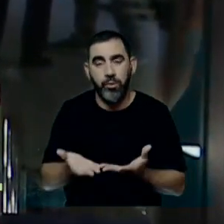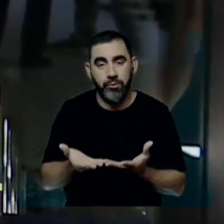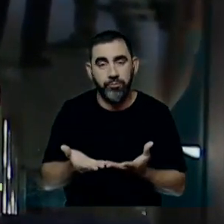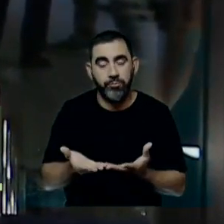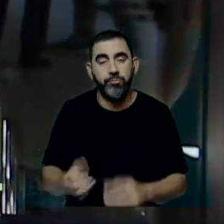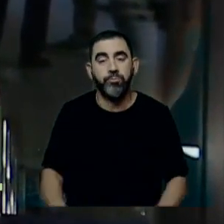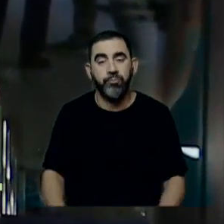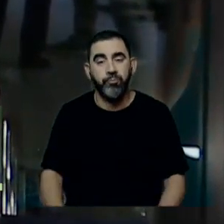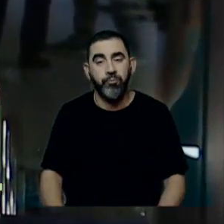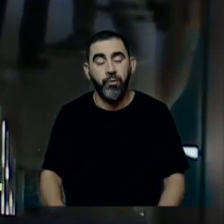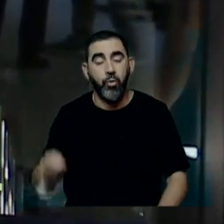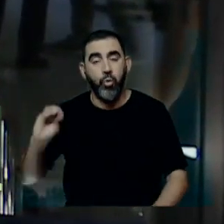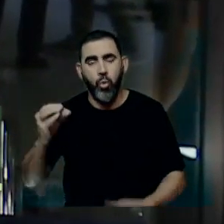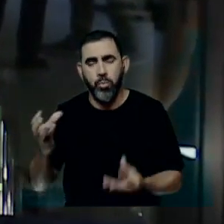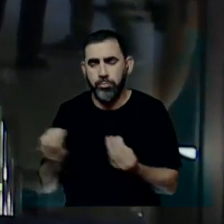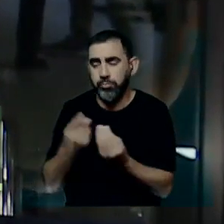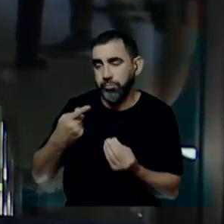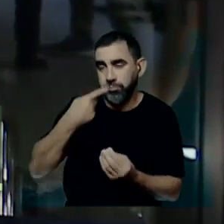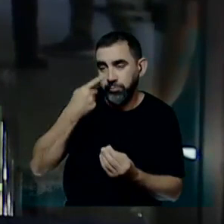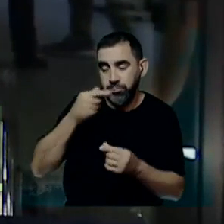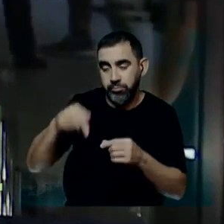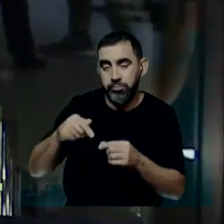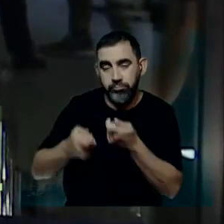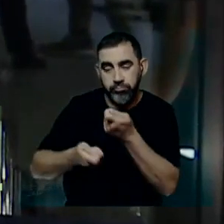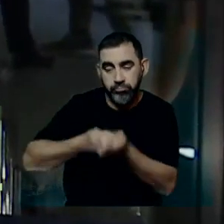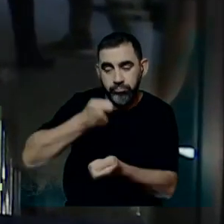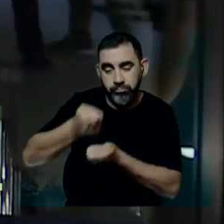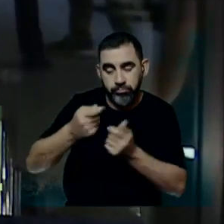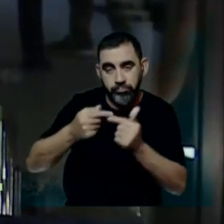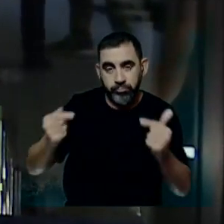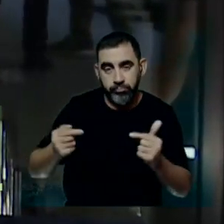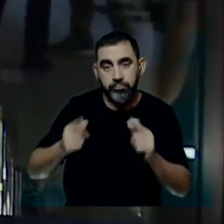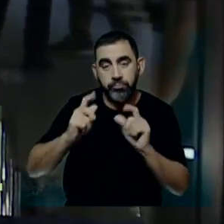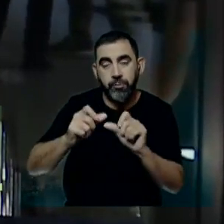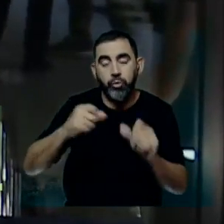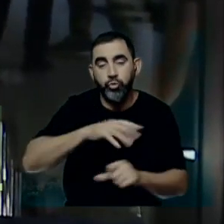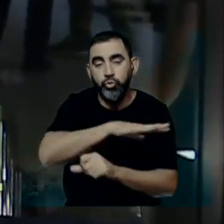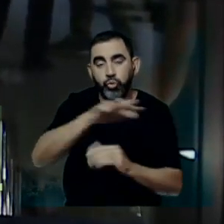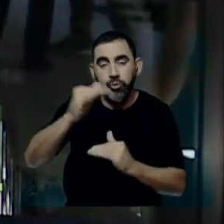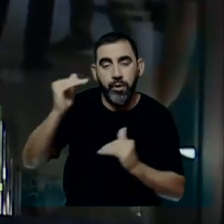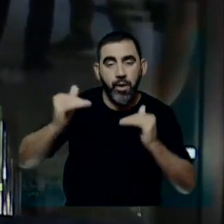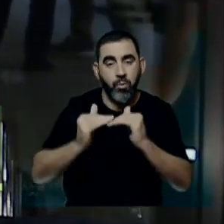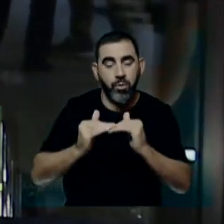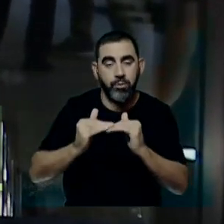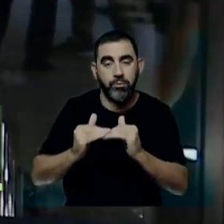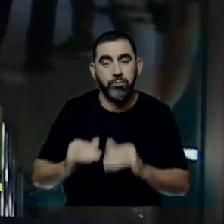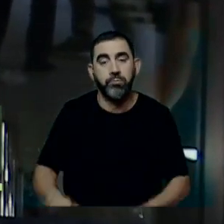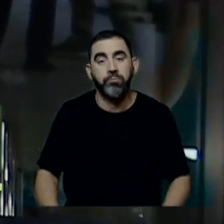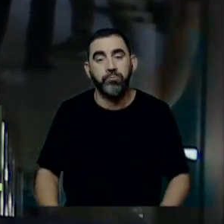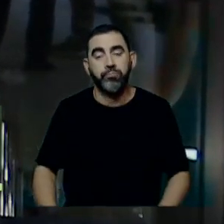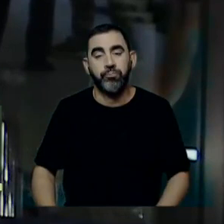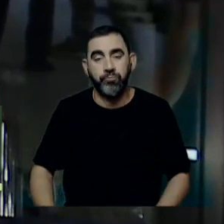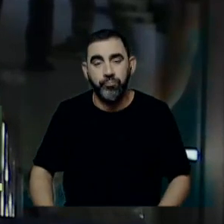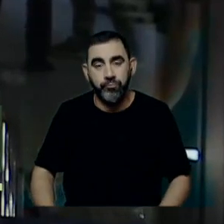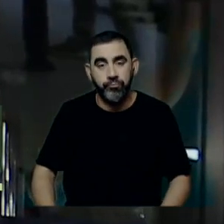que tantos jóvenes sean los interesados hoy en día en querer contribuir a todo esto y a hacer una sociedad más equitativa y se mantengan tan,